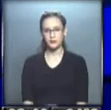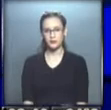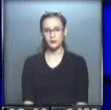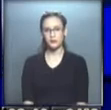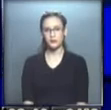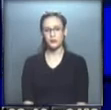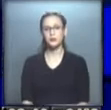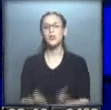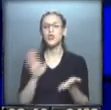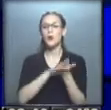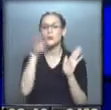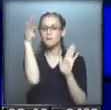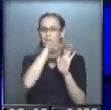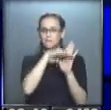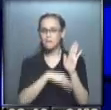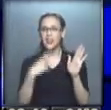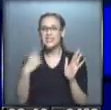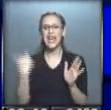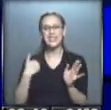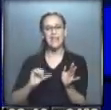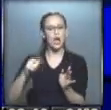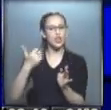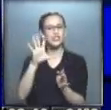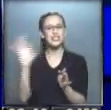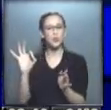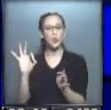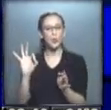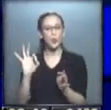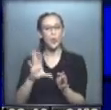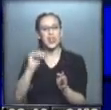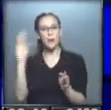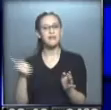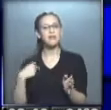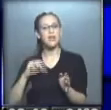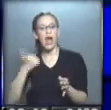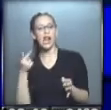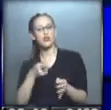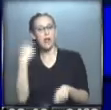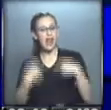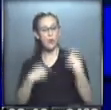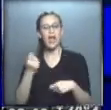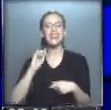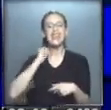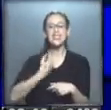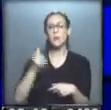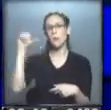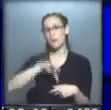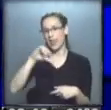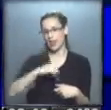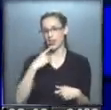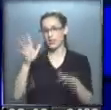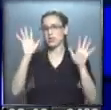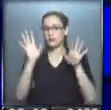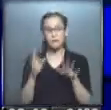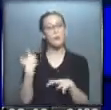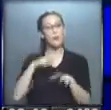En las estadísticas dice que Argentina le ganó 50 veces a Paraguay y que tan solo 13 son las derrotas que tiene contra ese equipo. Por otro lado,